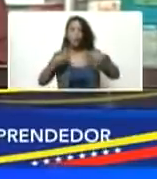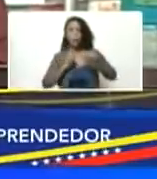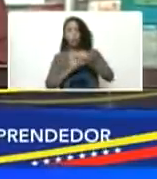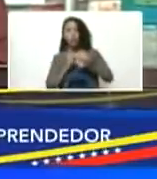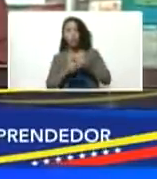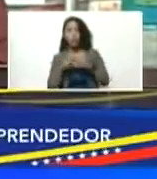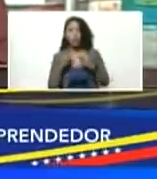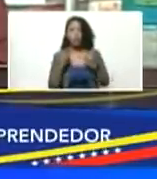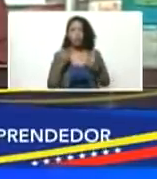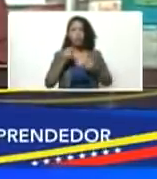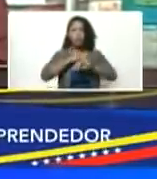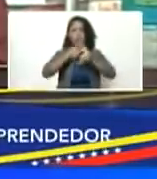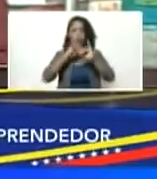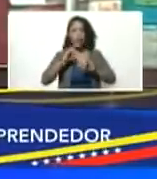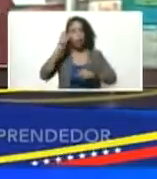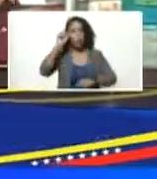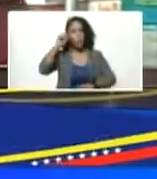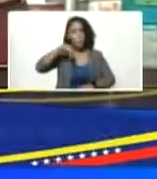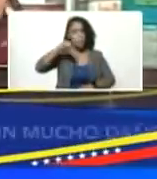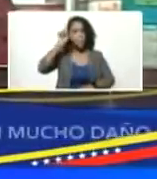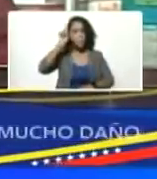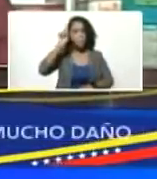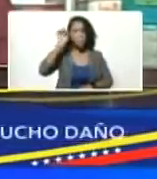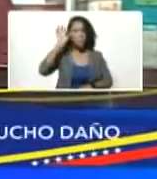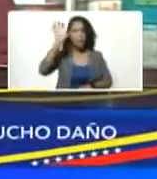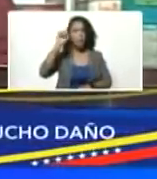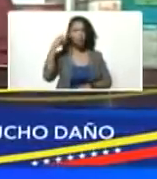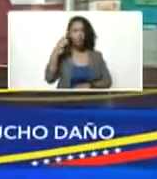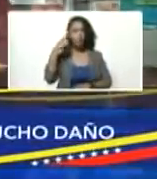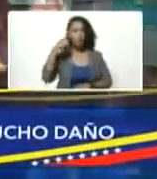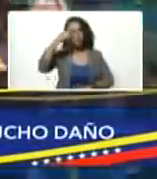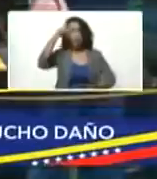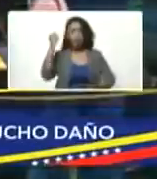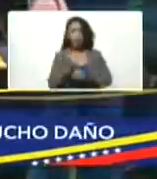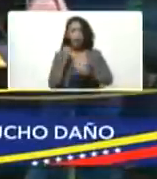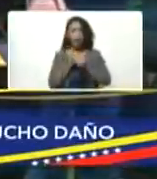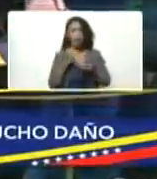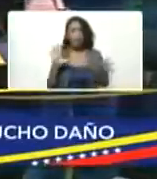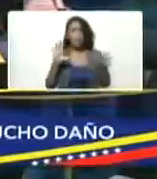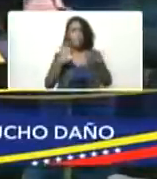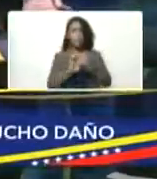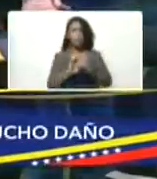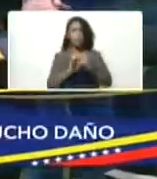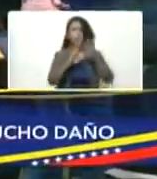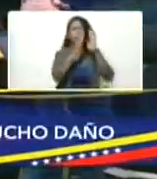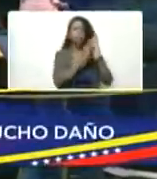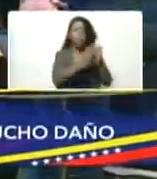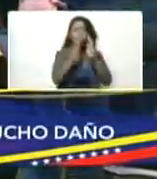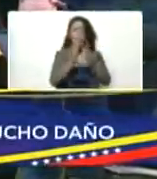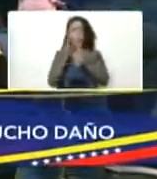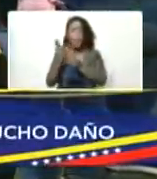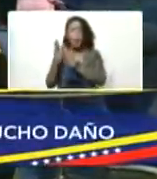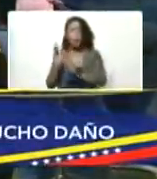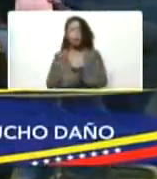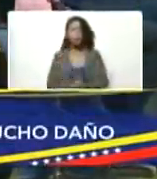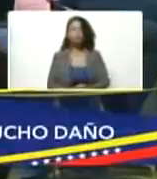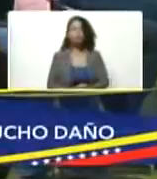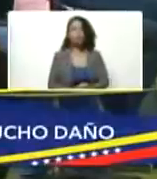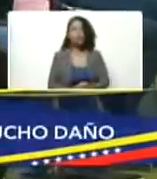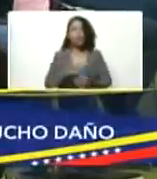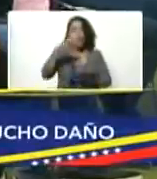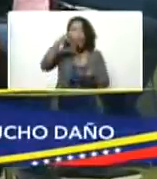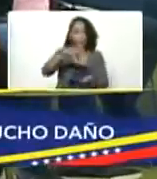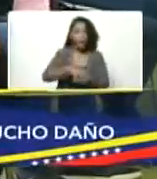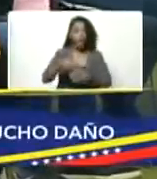la riqueza y la felicidad de un país. Solo del trabajo articulado, organizado, del Estado,